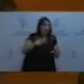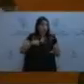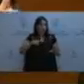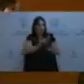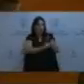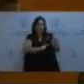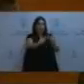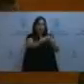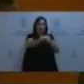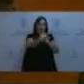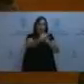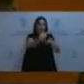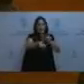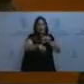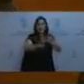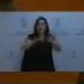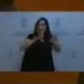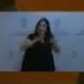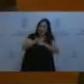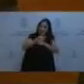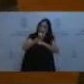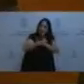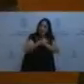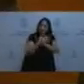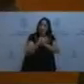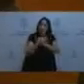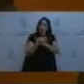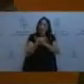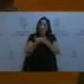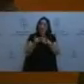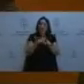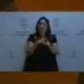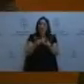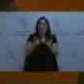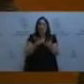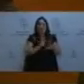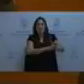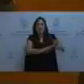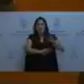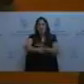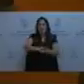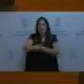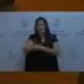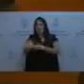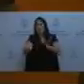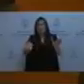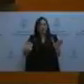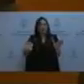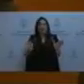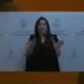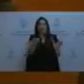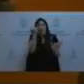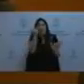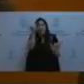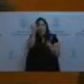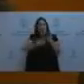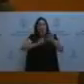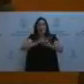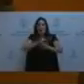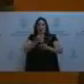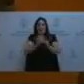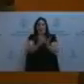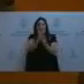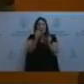diferentes, en esta materia deberían dejar a un lado los vaivenes ideológicos y cumplir estas iniciativas. Los servicios sociales